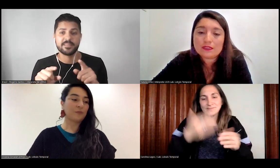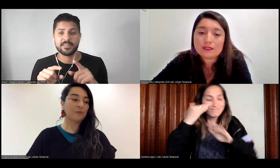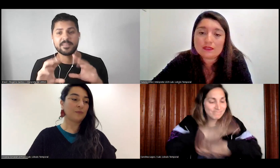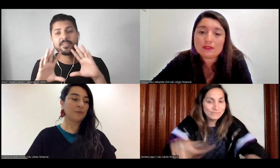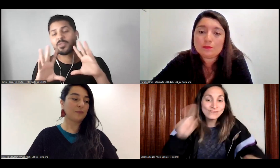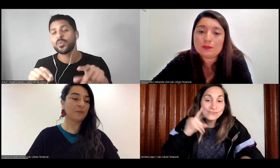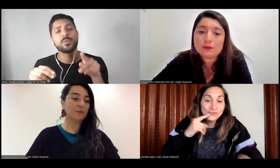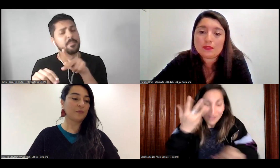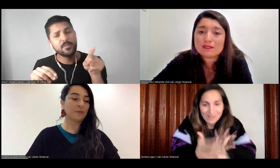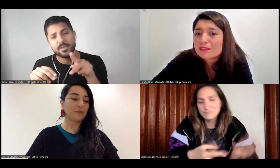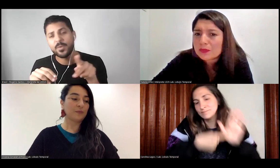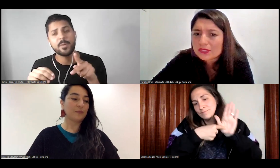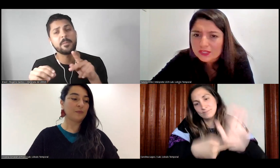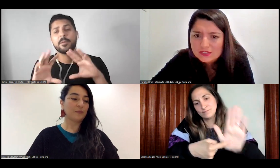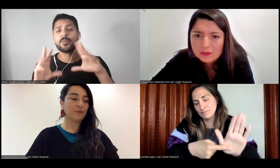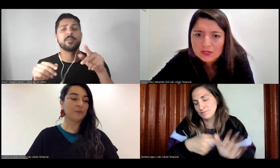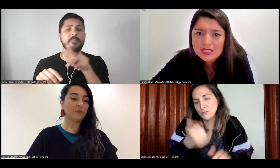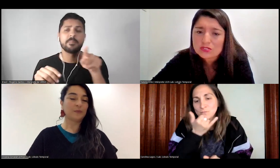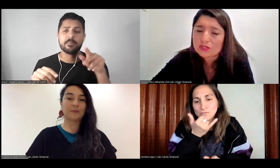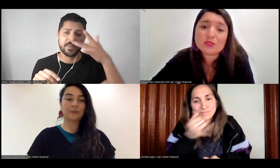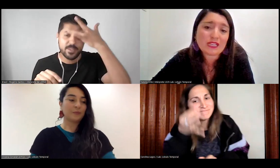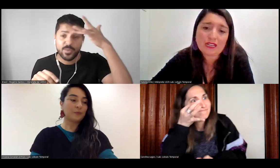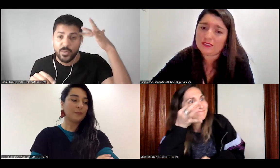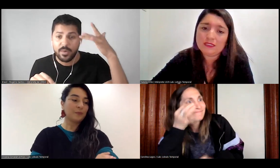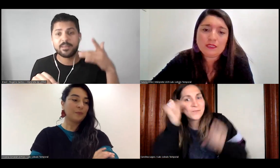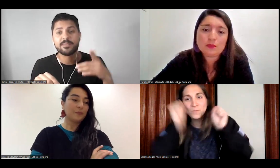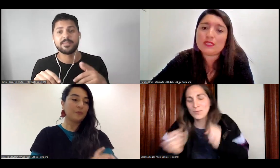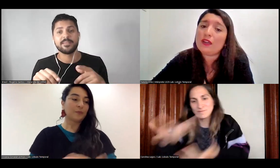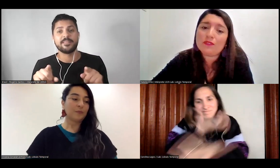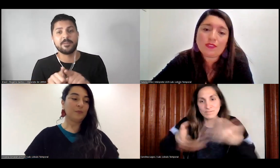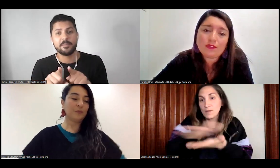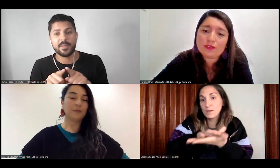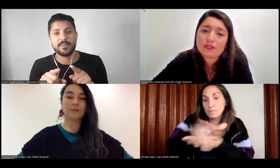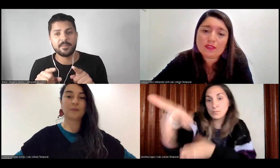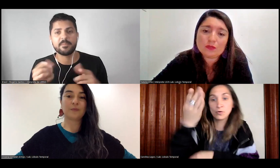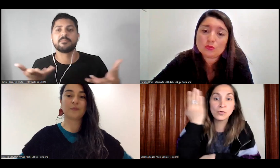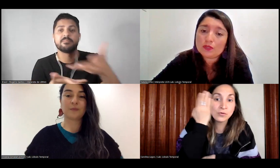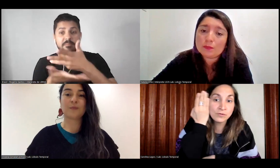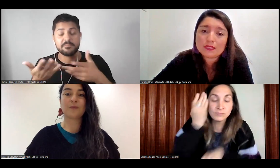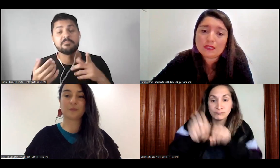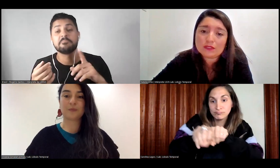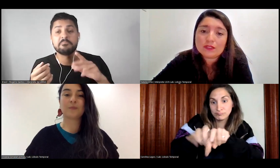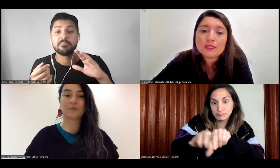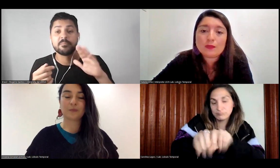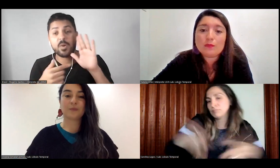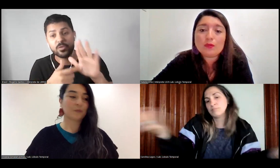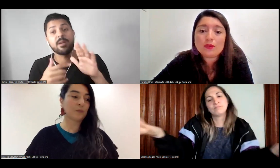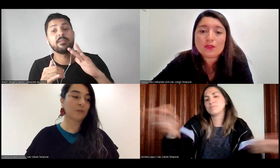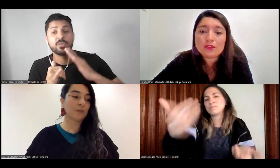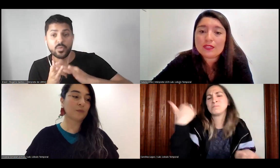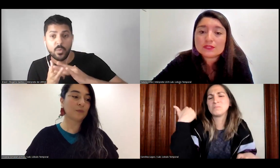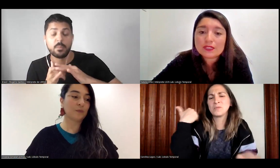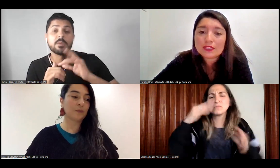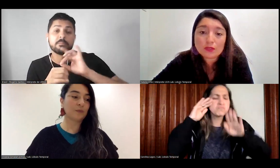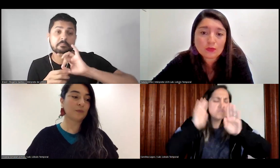a quienes están en escuelas completas de integración, a lo mejor si hay sordos, mostrarles los videos de YouTube y compartirlos. Por ejemplo, como lo